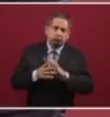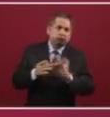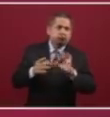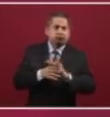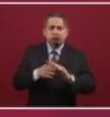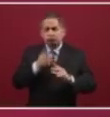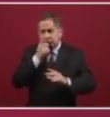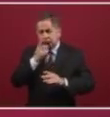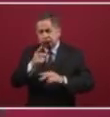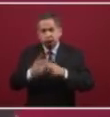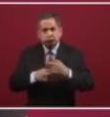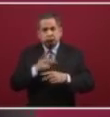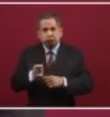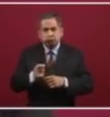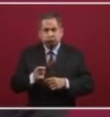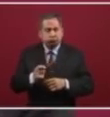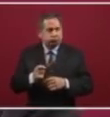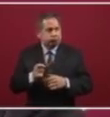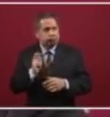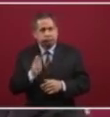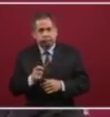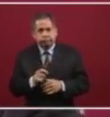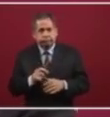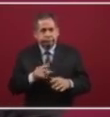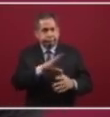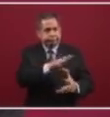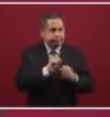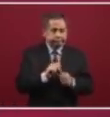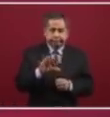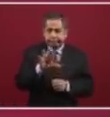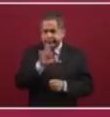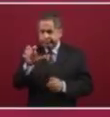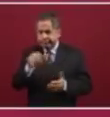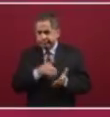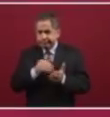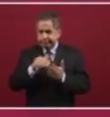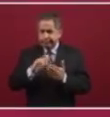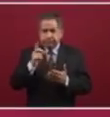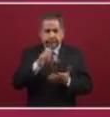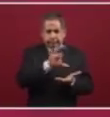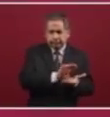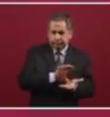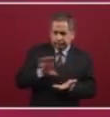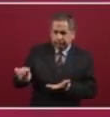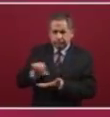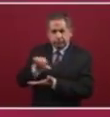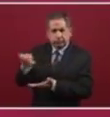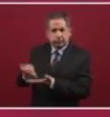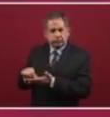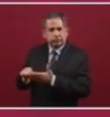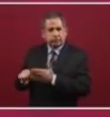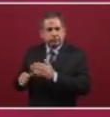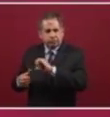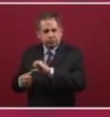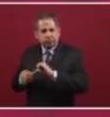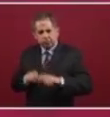que va a obtener 500 millones de dólares para apoyar a Centroamérica.